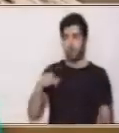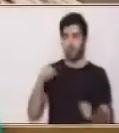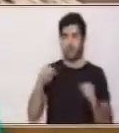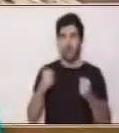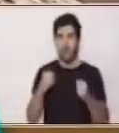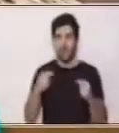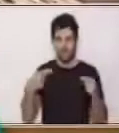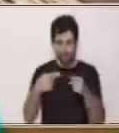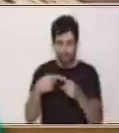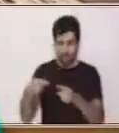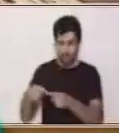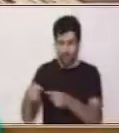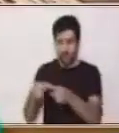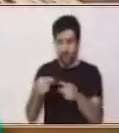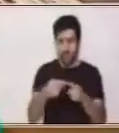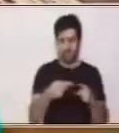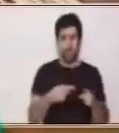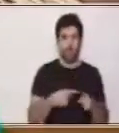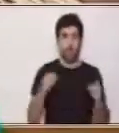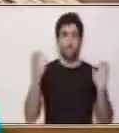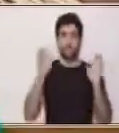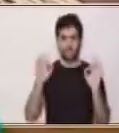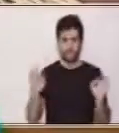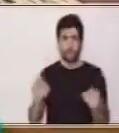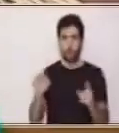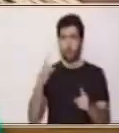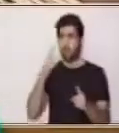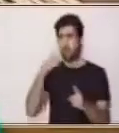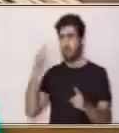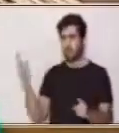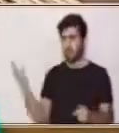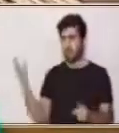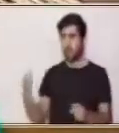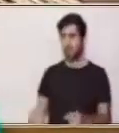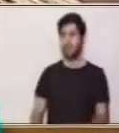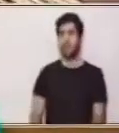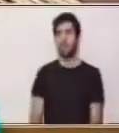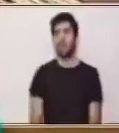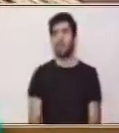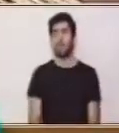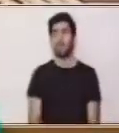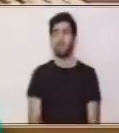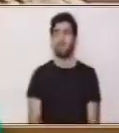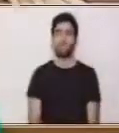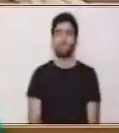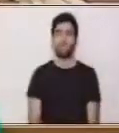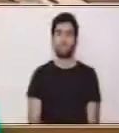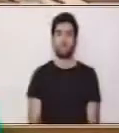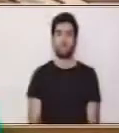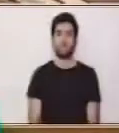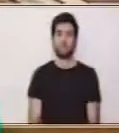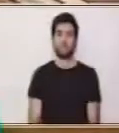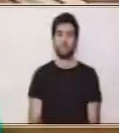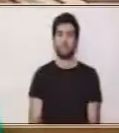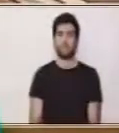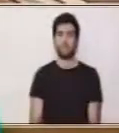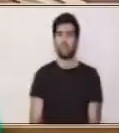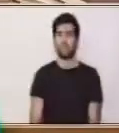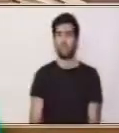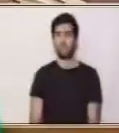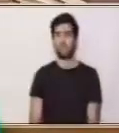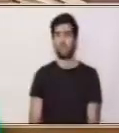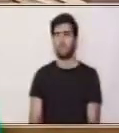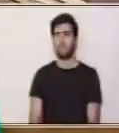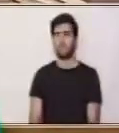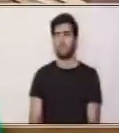entonces esta figura geométrica. Estamos viendo los sólidos geométricos. Ya tengo casi